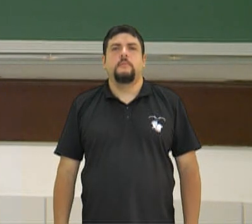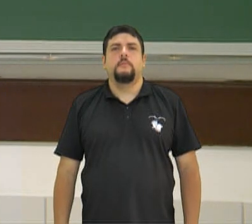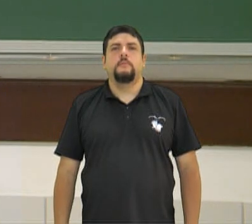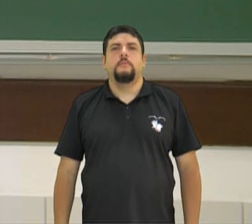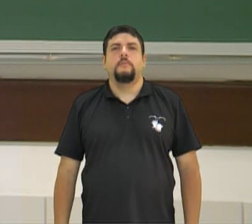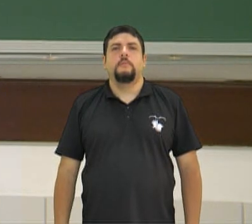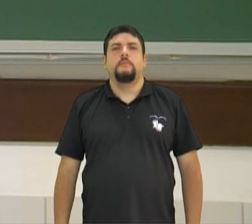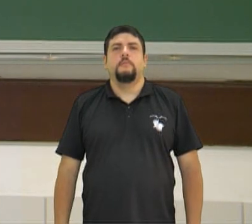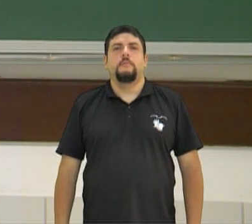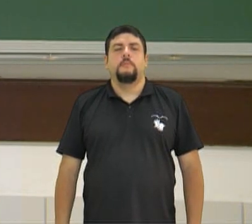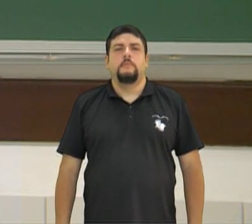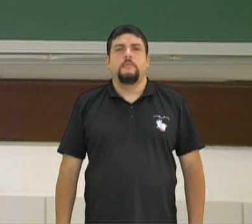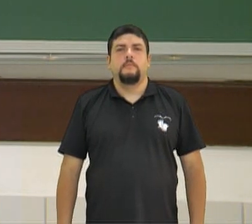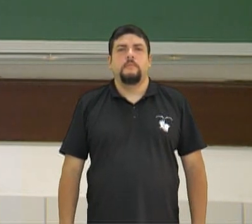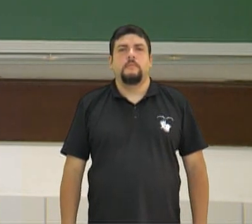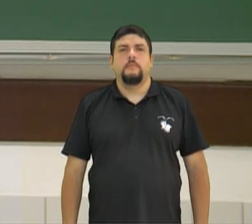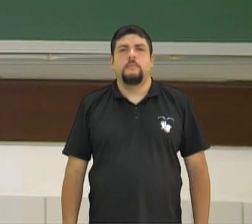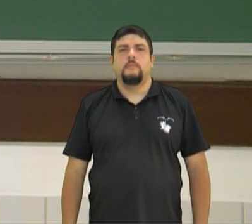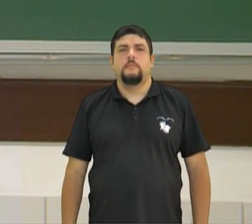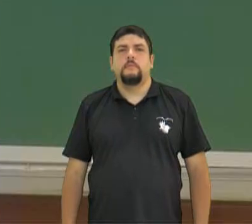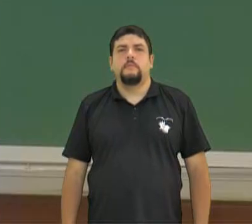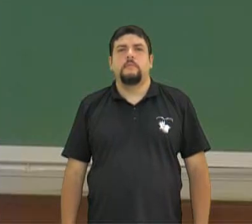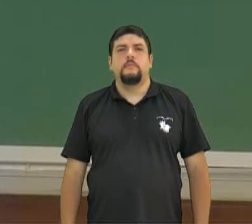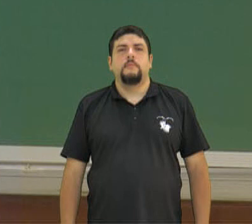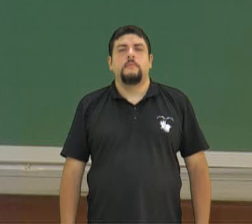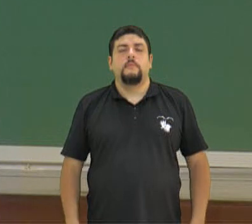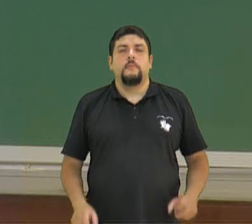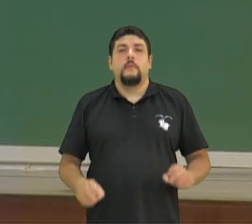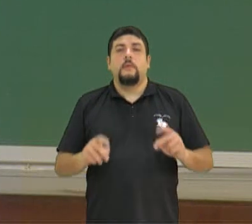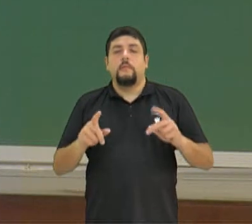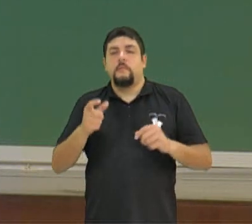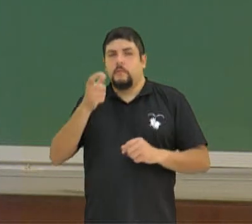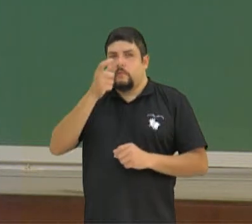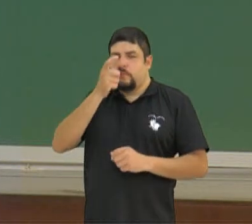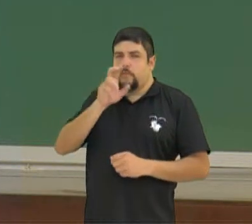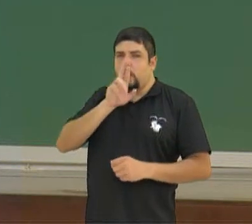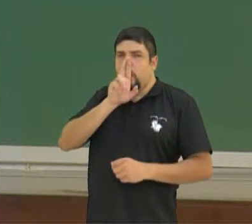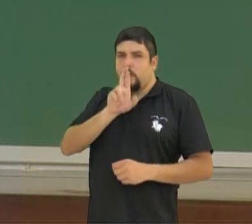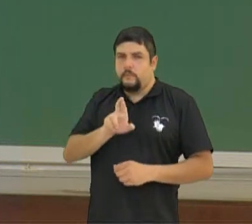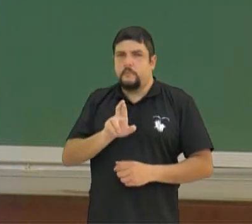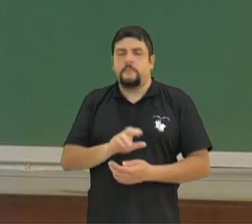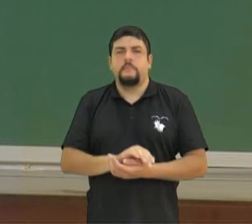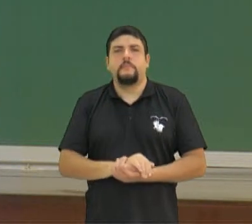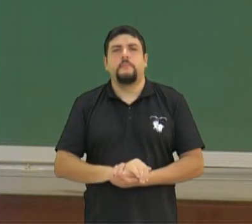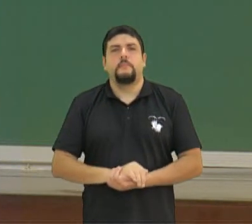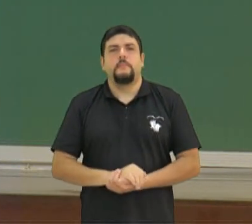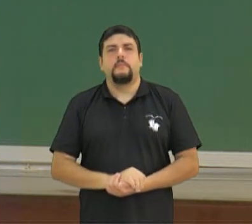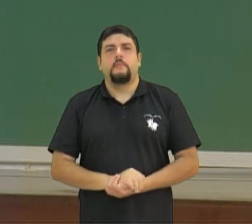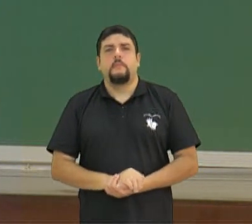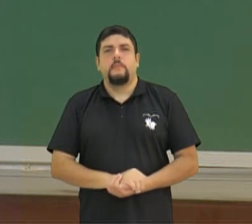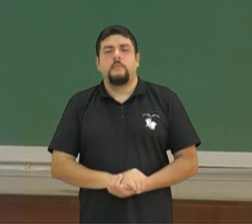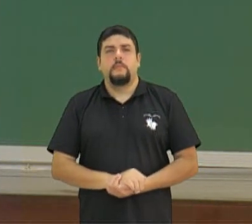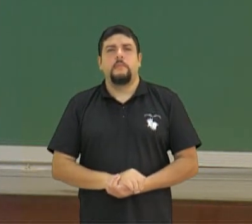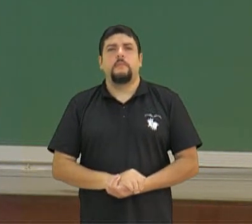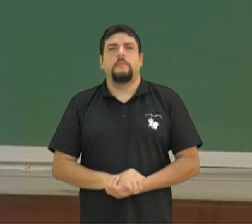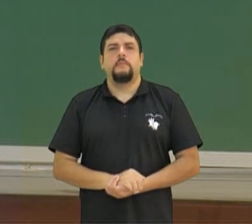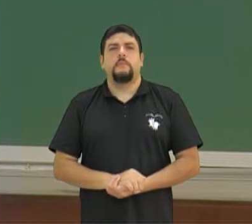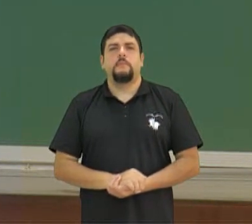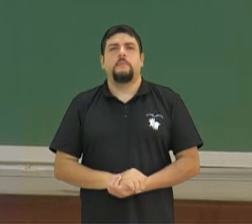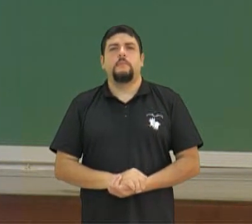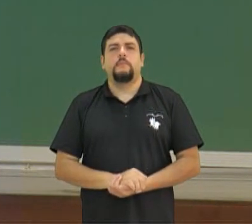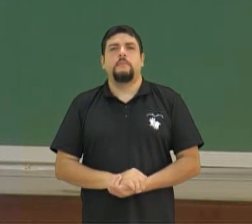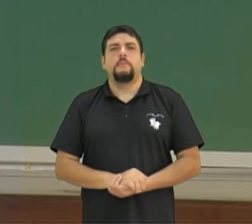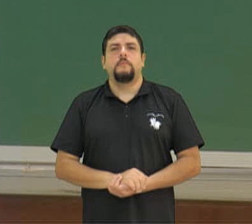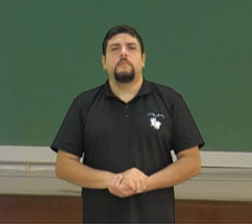Bueno, chicos, a ver entonces las respuestas. Tenemos entonces ojos, la nariz,